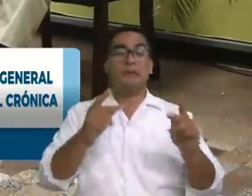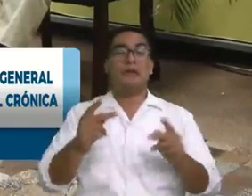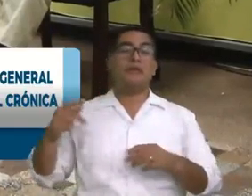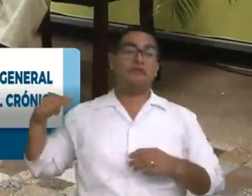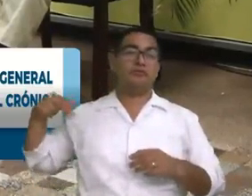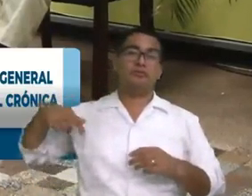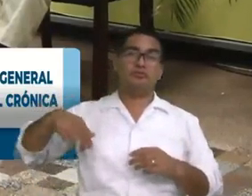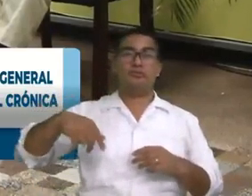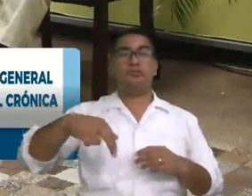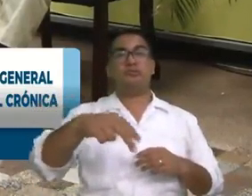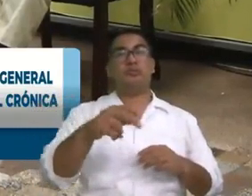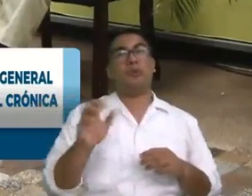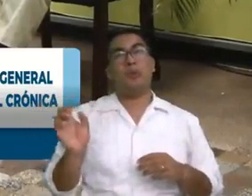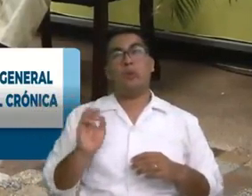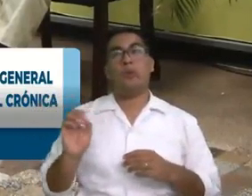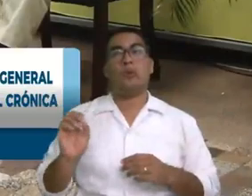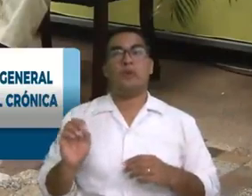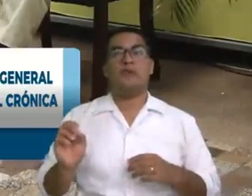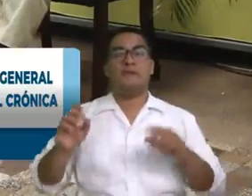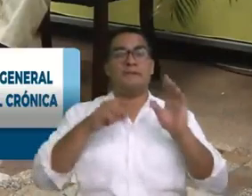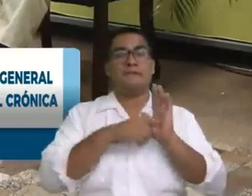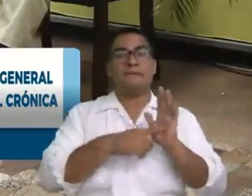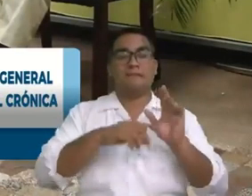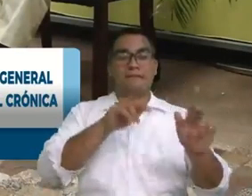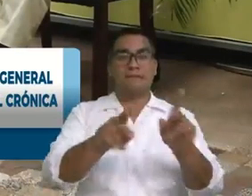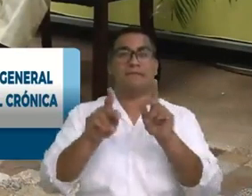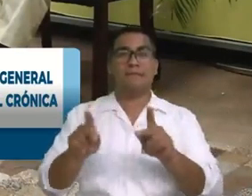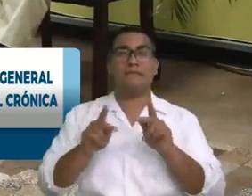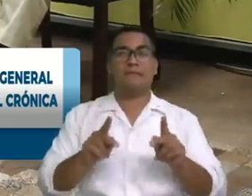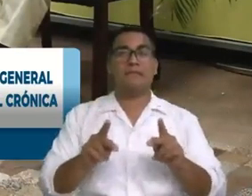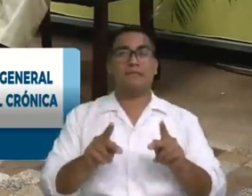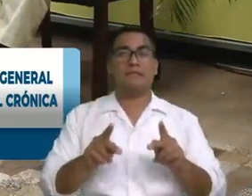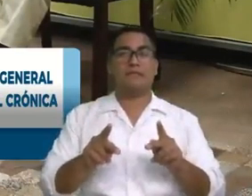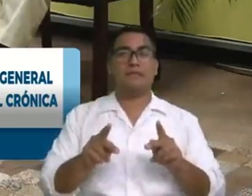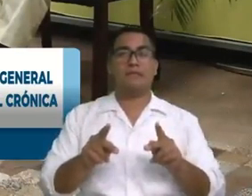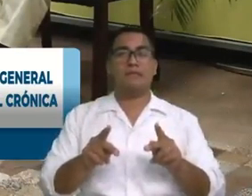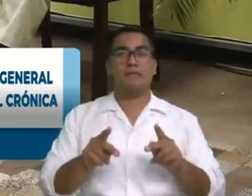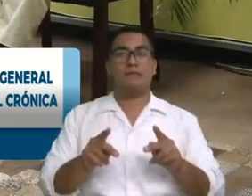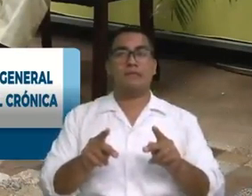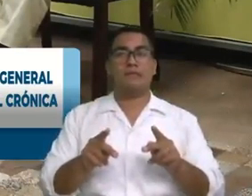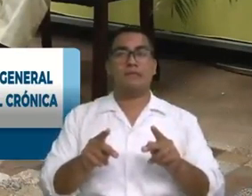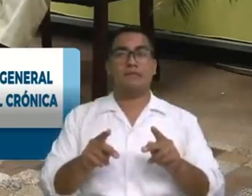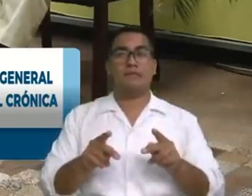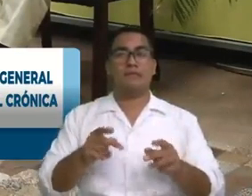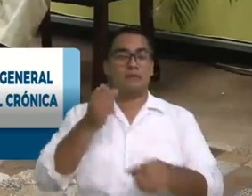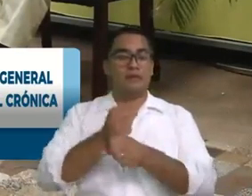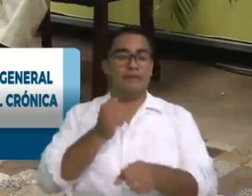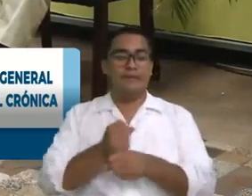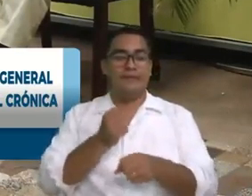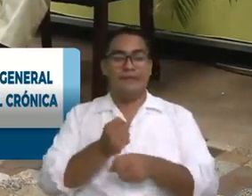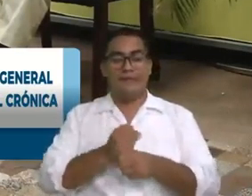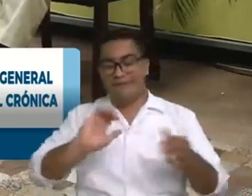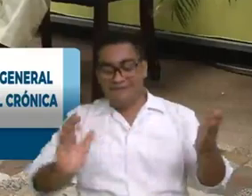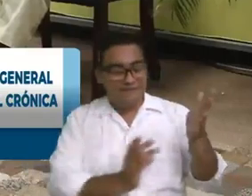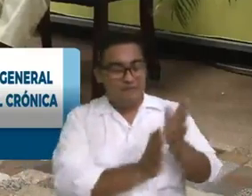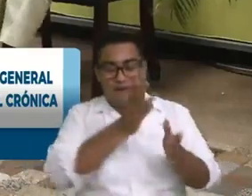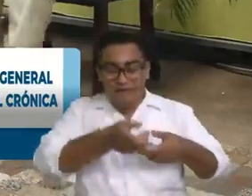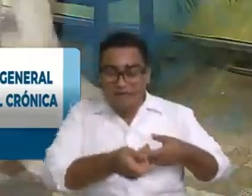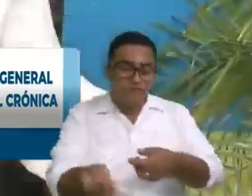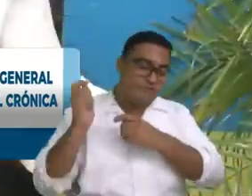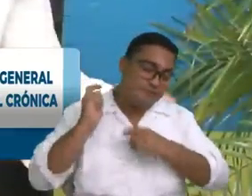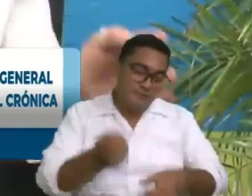Camino o no camino. Hay personas de que pasan abriendo zanjas, si usted quiere, haciendo... Y no son